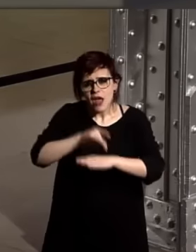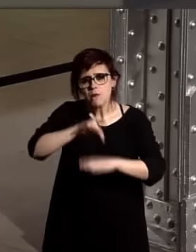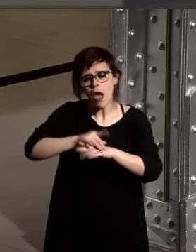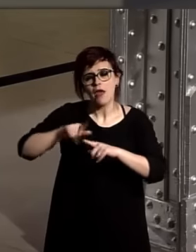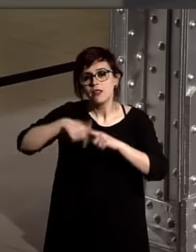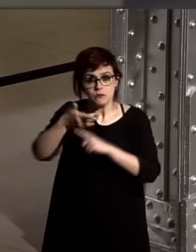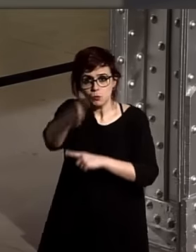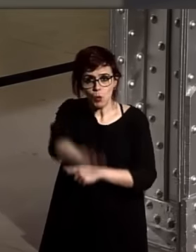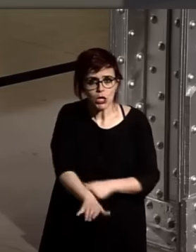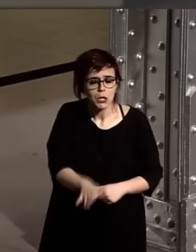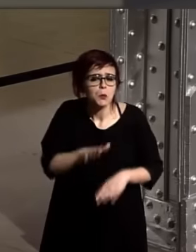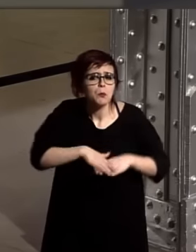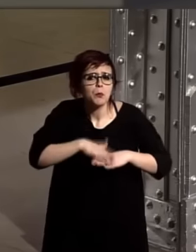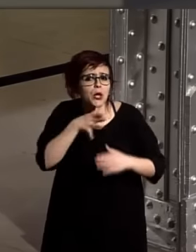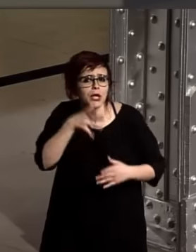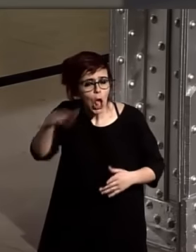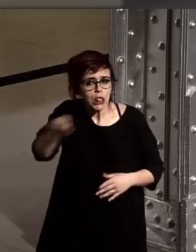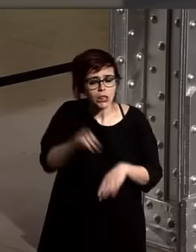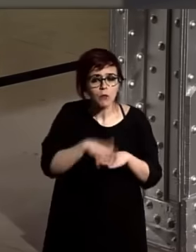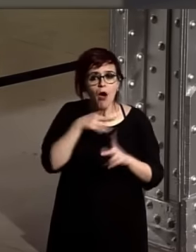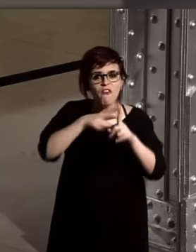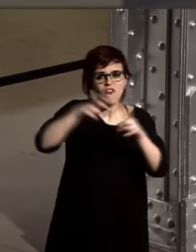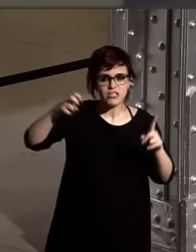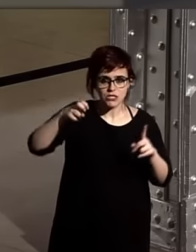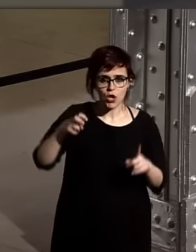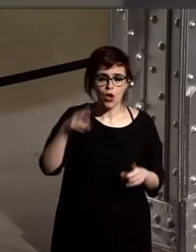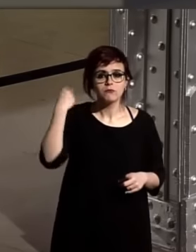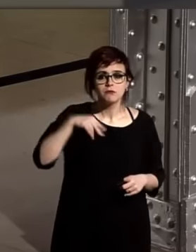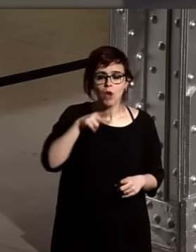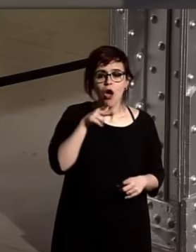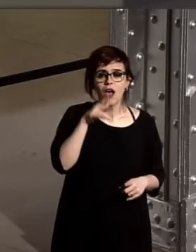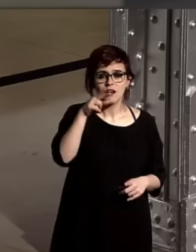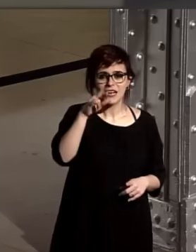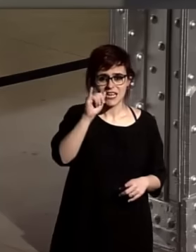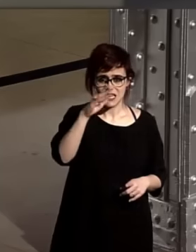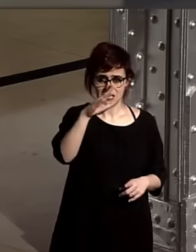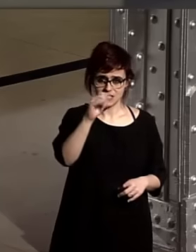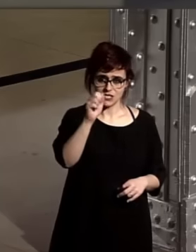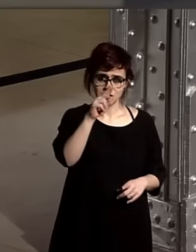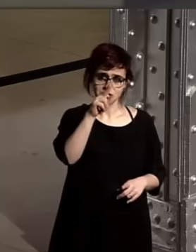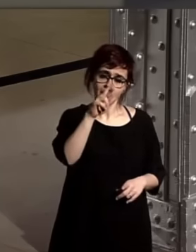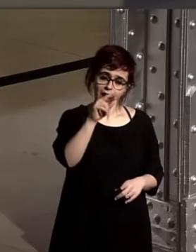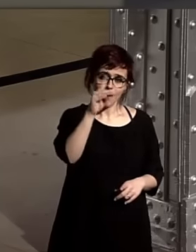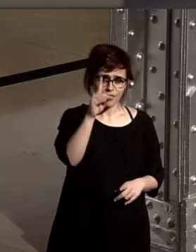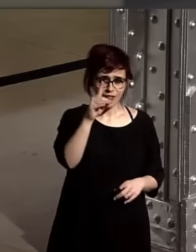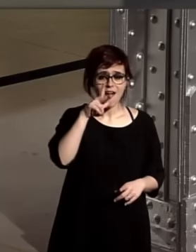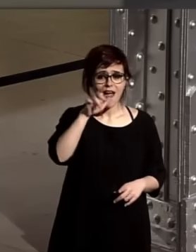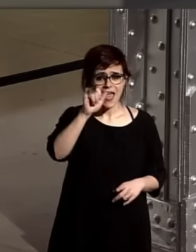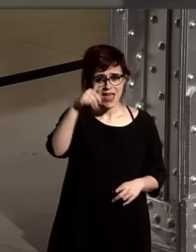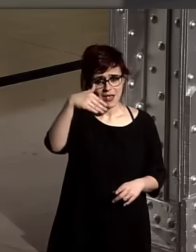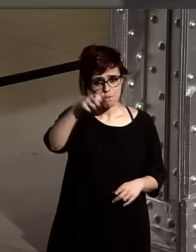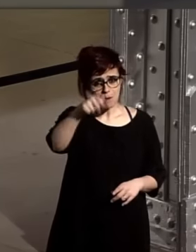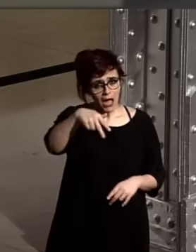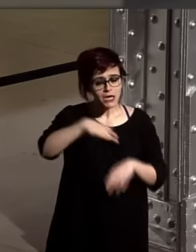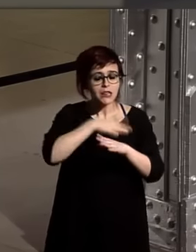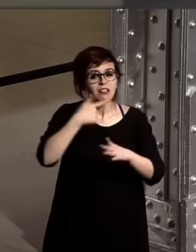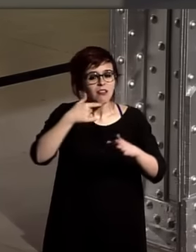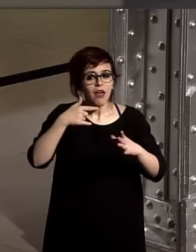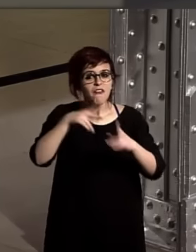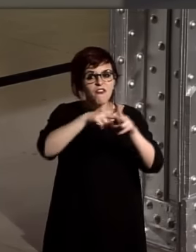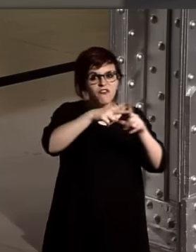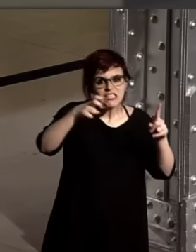morir en última instancia de hecho un físico que se llama Richard feyman Pues dice que no hay ninguna ley en la física realmente que